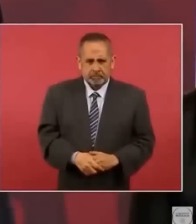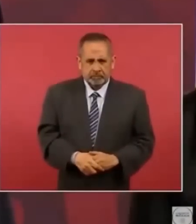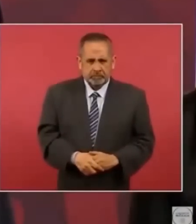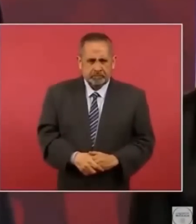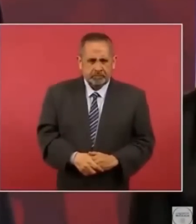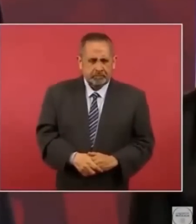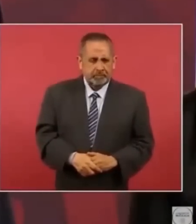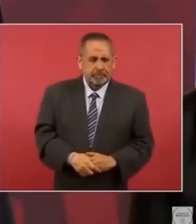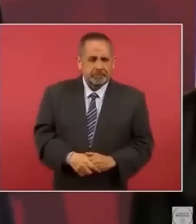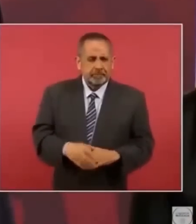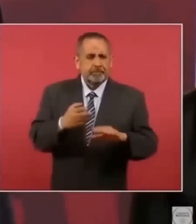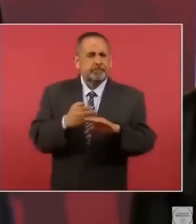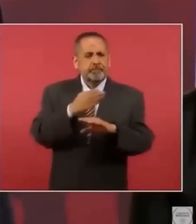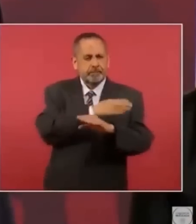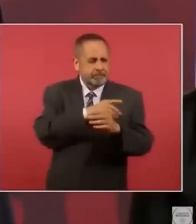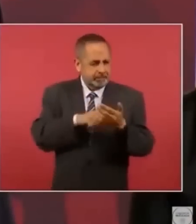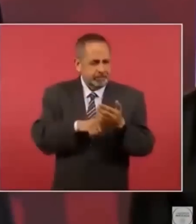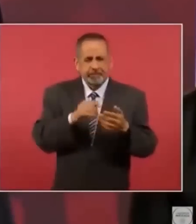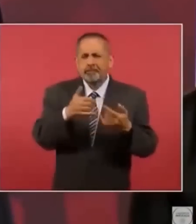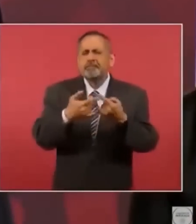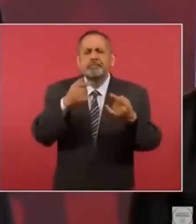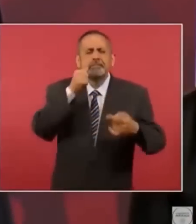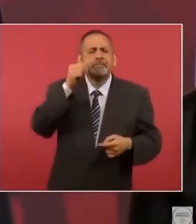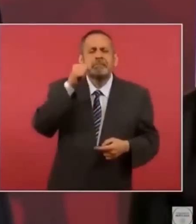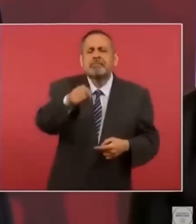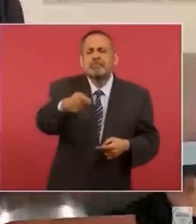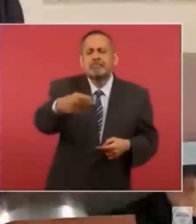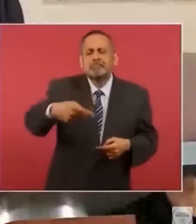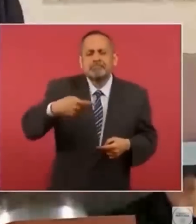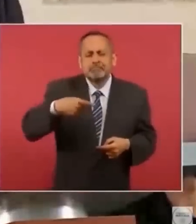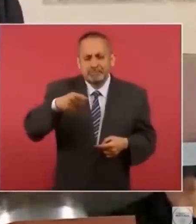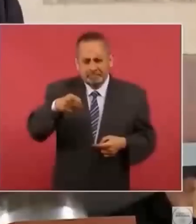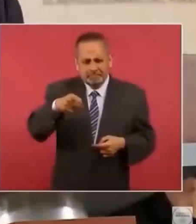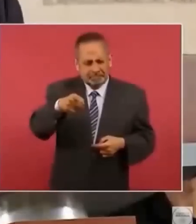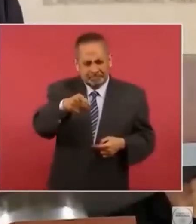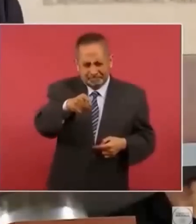Antes y ayer hicieron